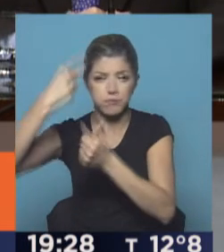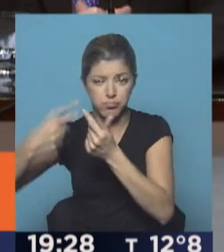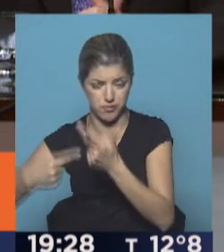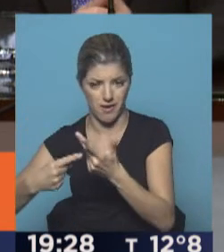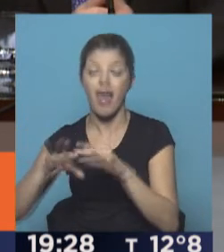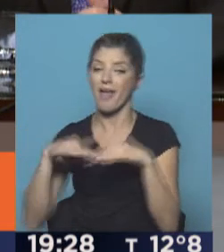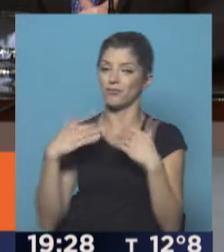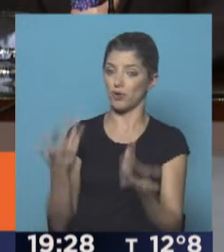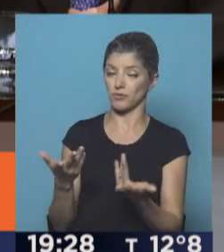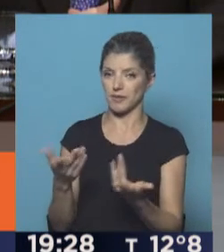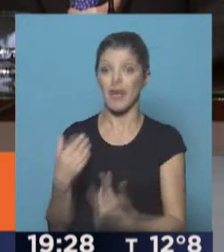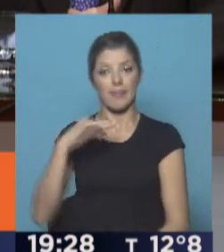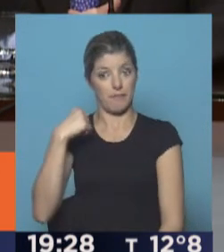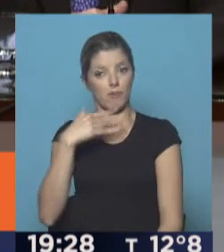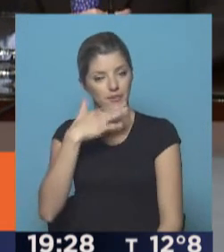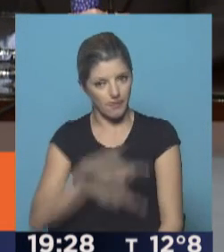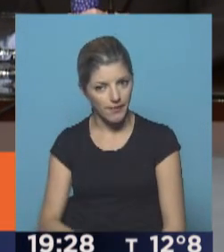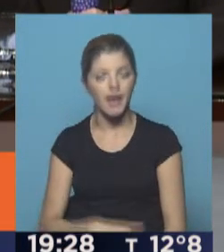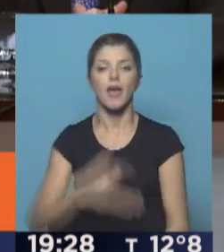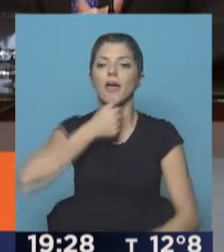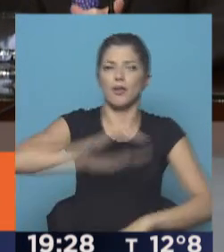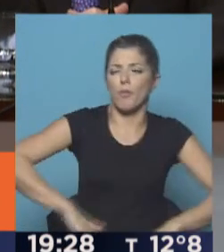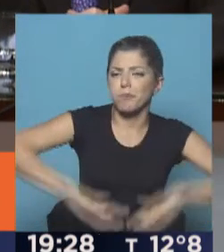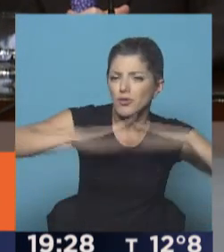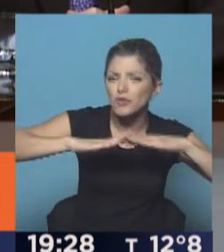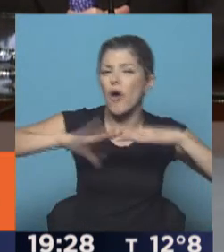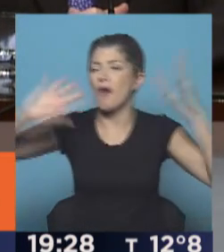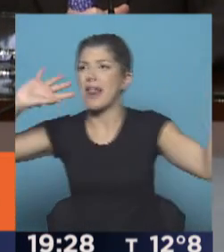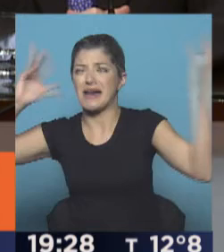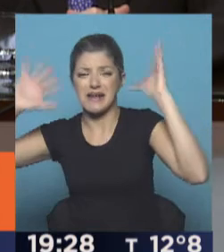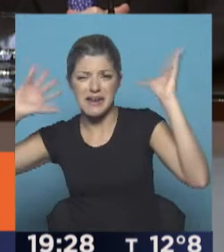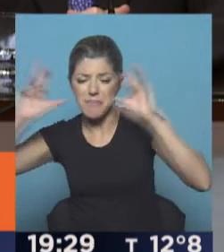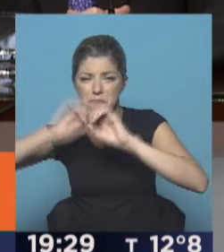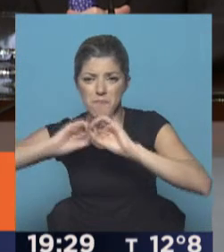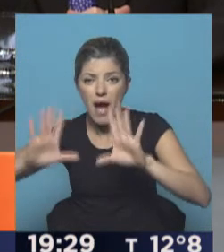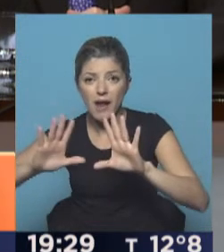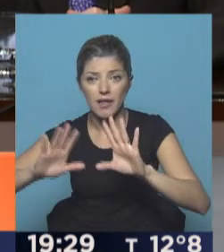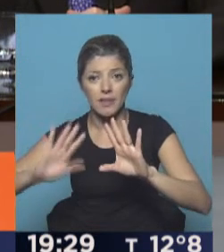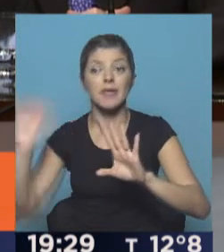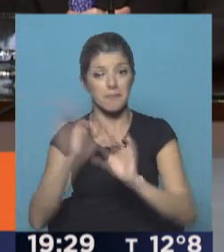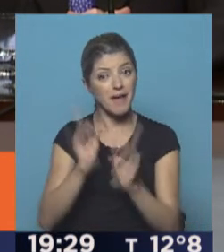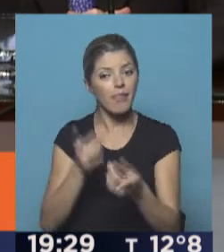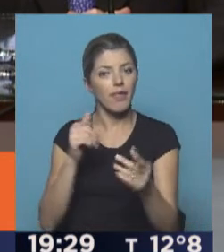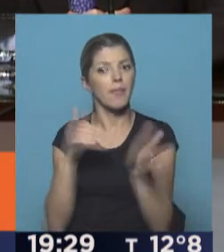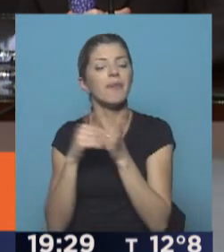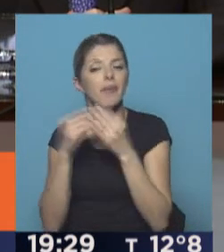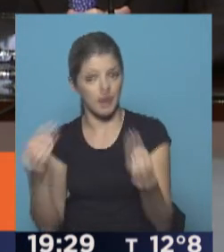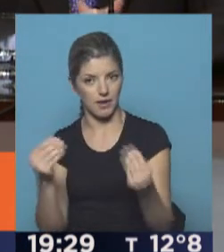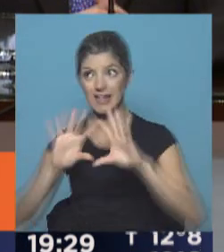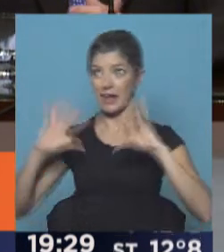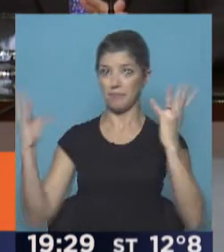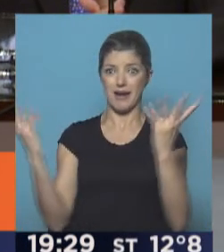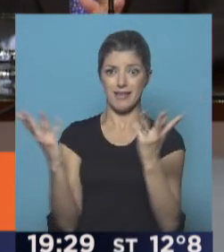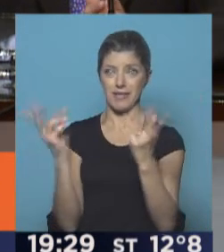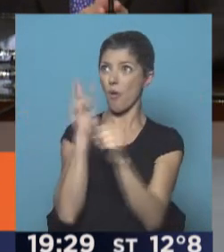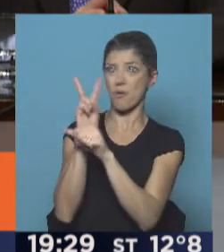las inundaciones, los fenómenos climatológicos extremos tienen que ver con que como planeta no estamos siendo muy conscientes que no